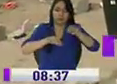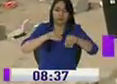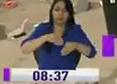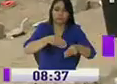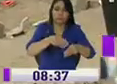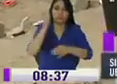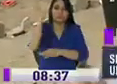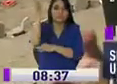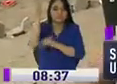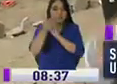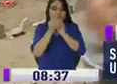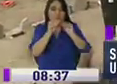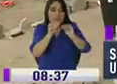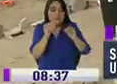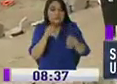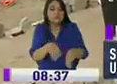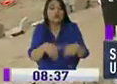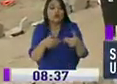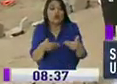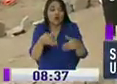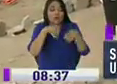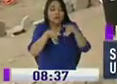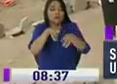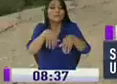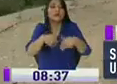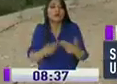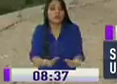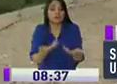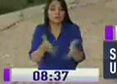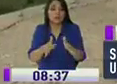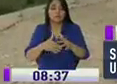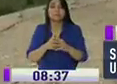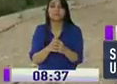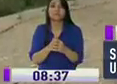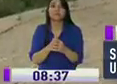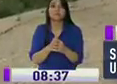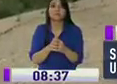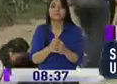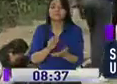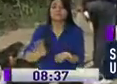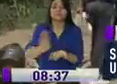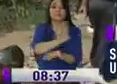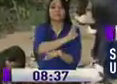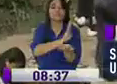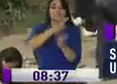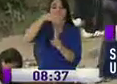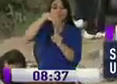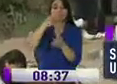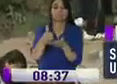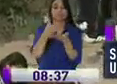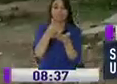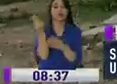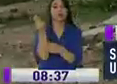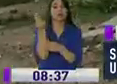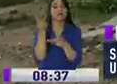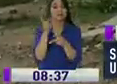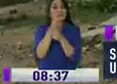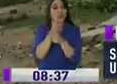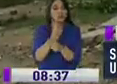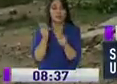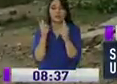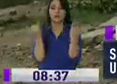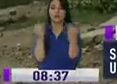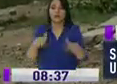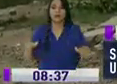charlas de capacitación para enseñarles cómo se debe hacer la siembra. Los habitantes de la parroquia también ayudan a los jóvenes para preservar las áreas verdes del